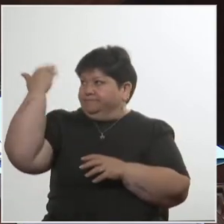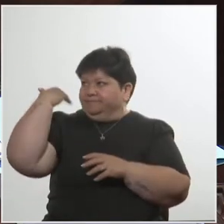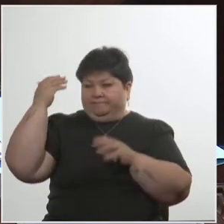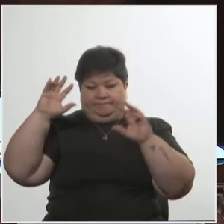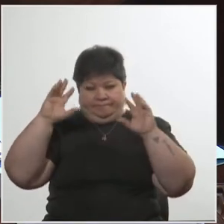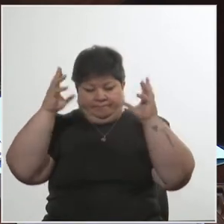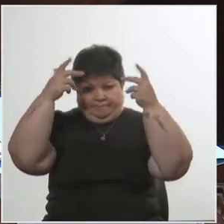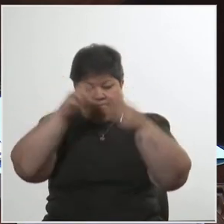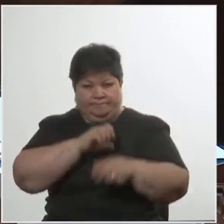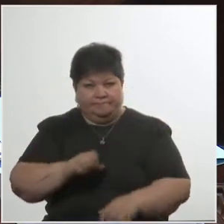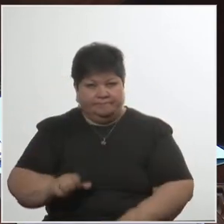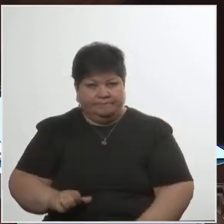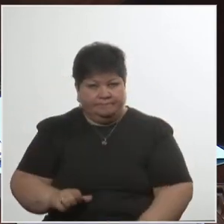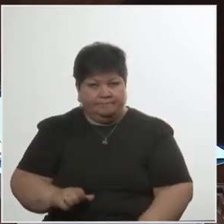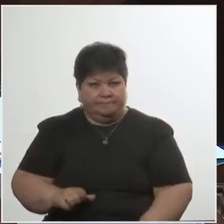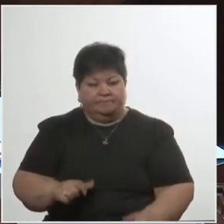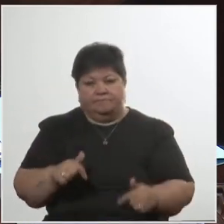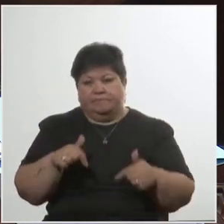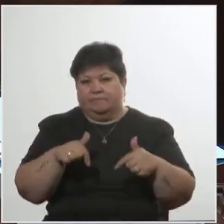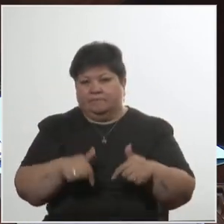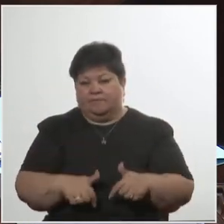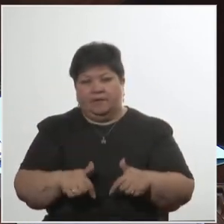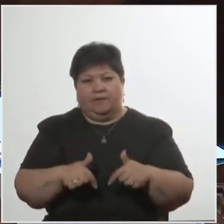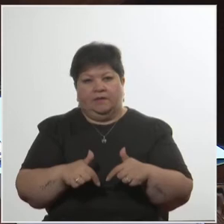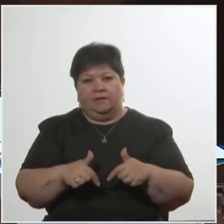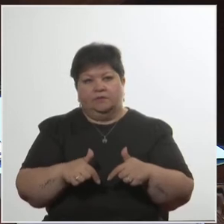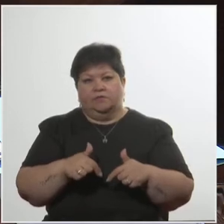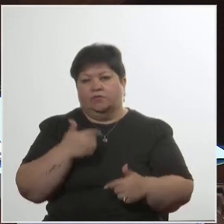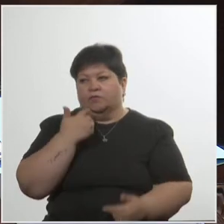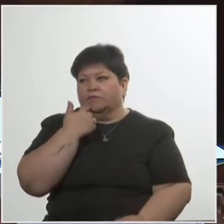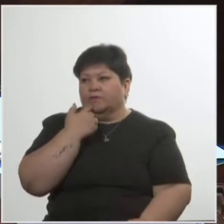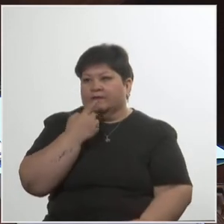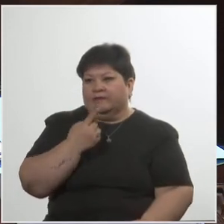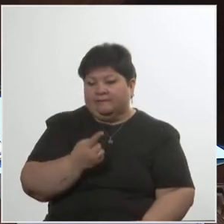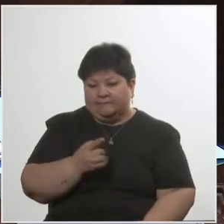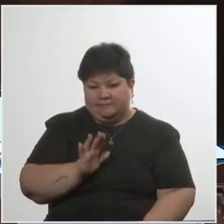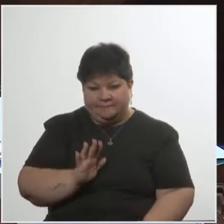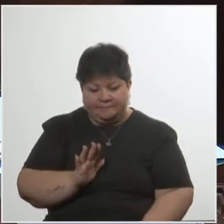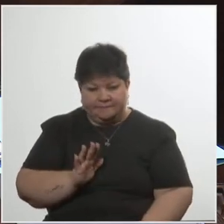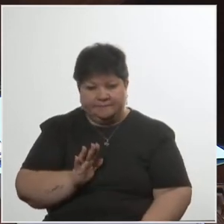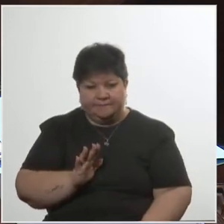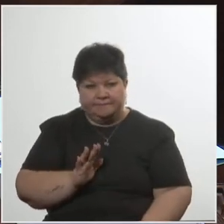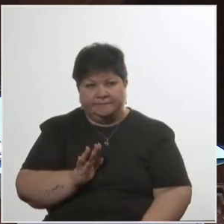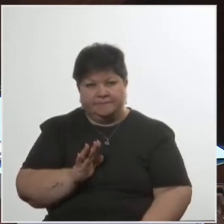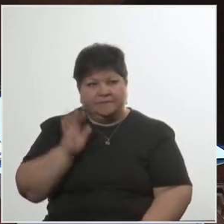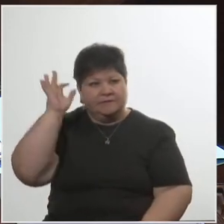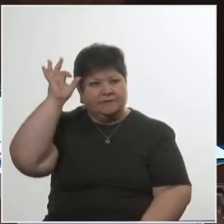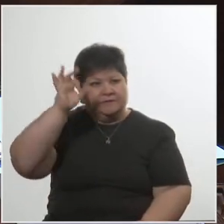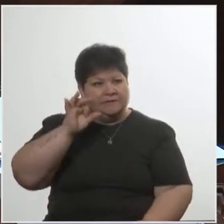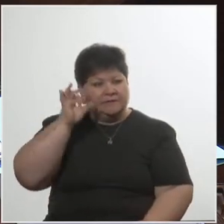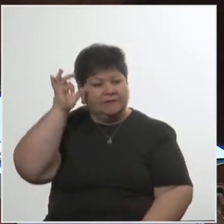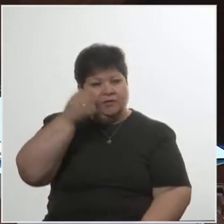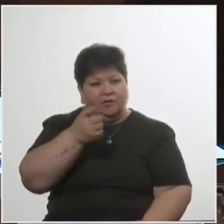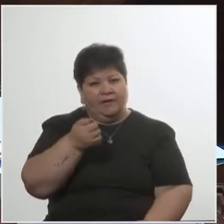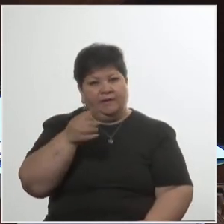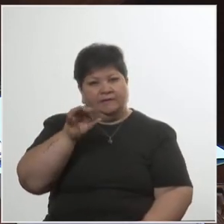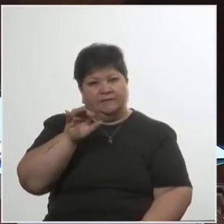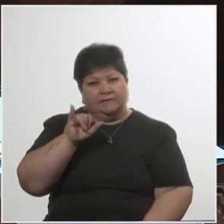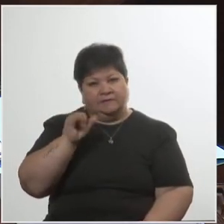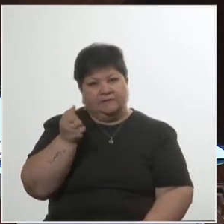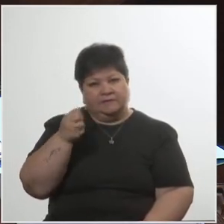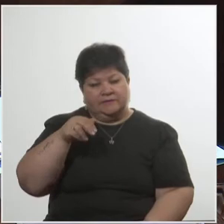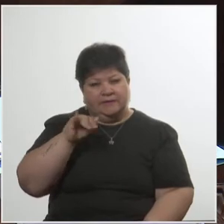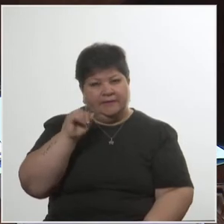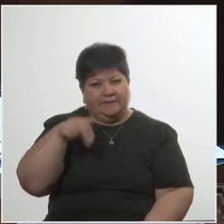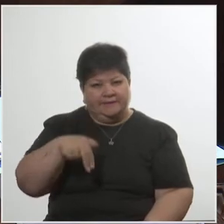acá nos estamos refiriendo y yo no voy a decir una palabra Más de lo que dijo la senadora shain Porque